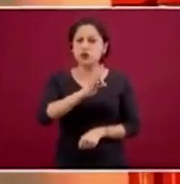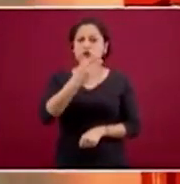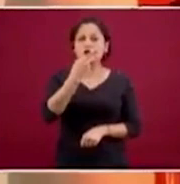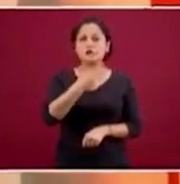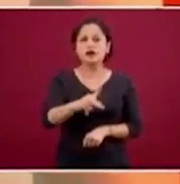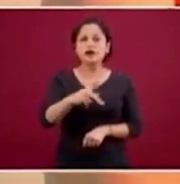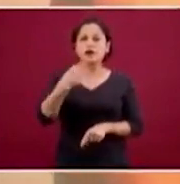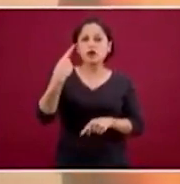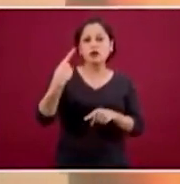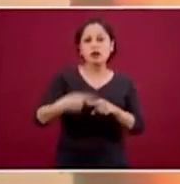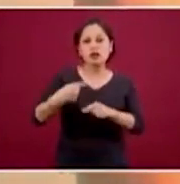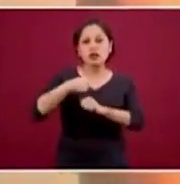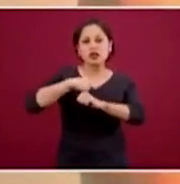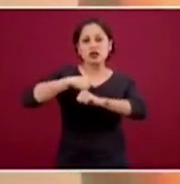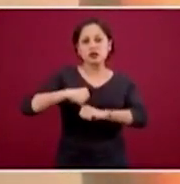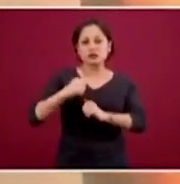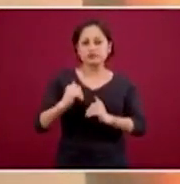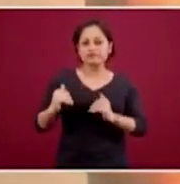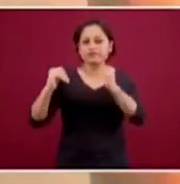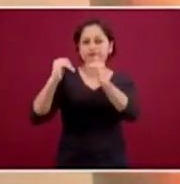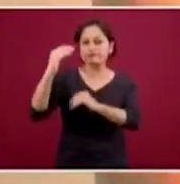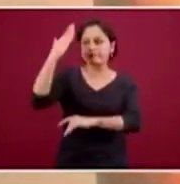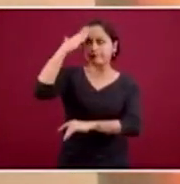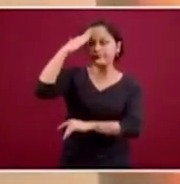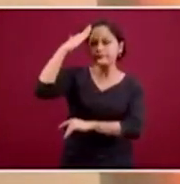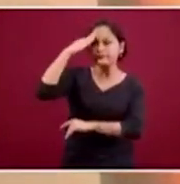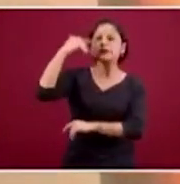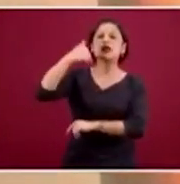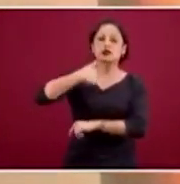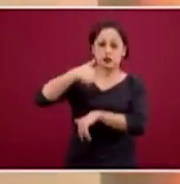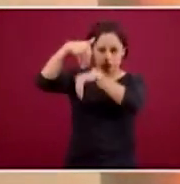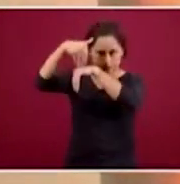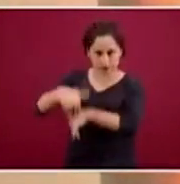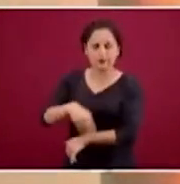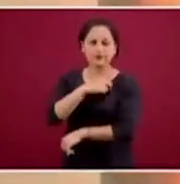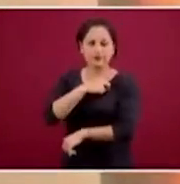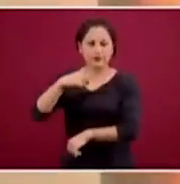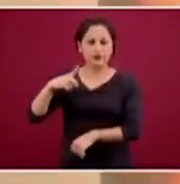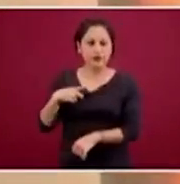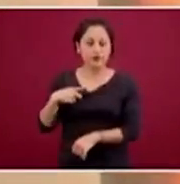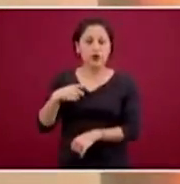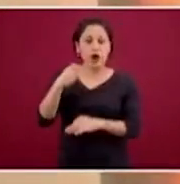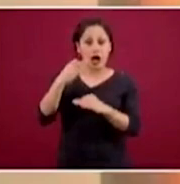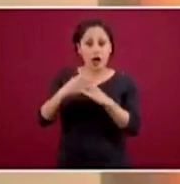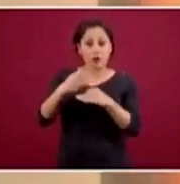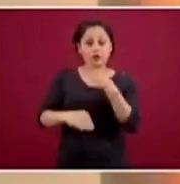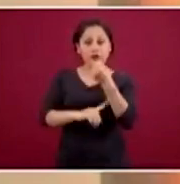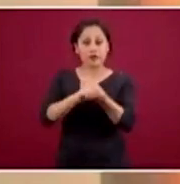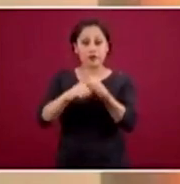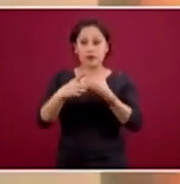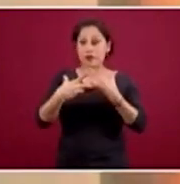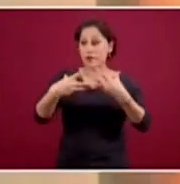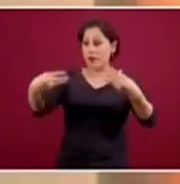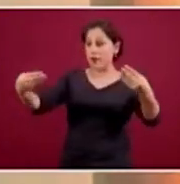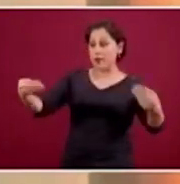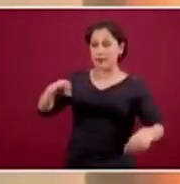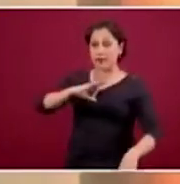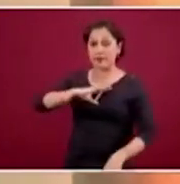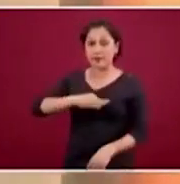orquesta una de las cosas que nos va a sacar adelante es el poder todos actuar de manera uniforme